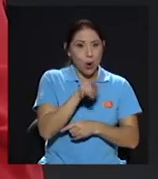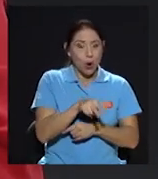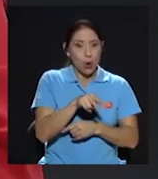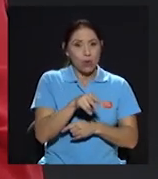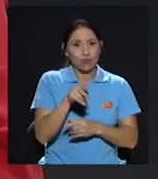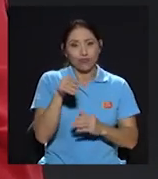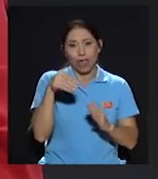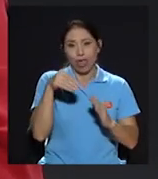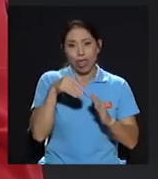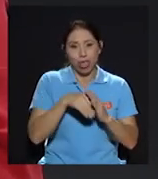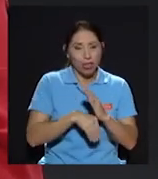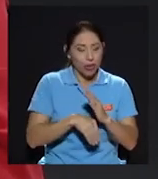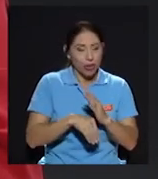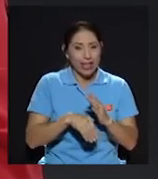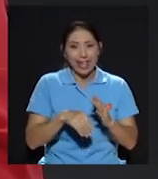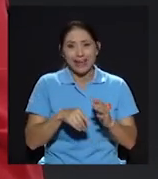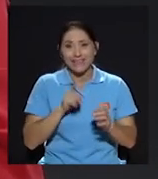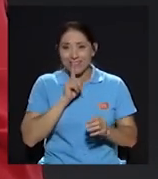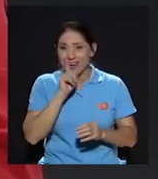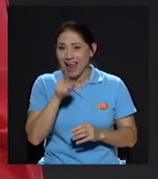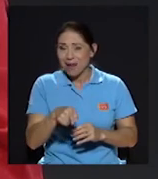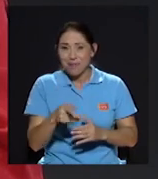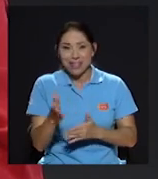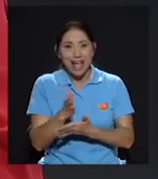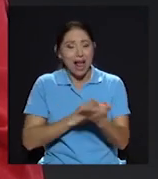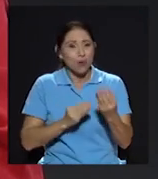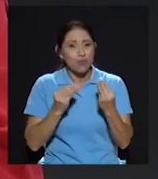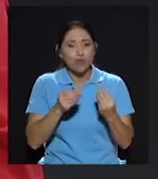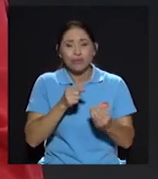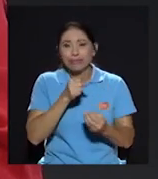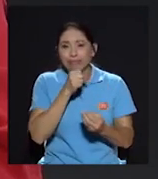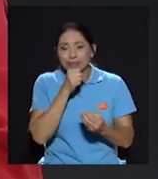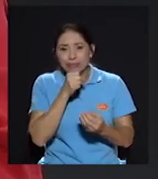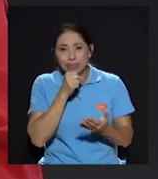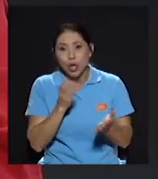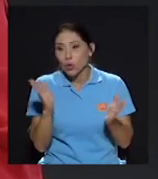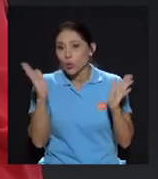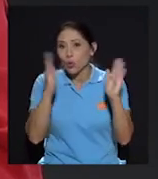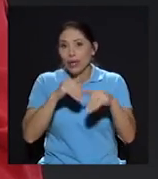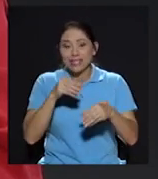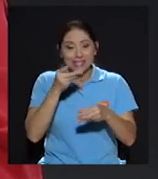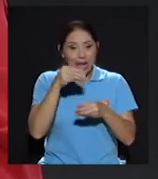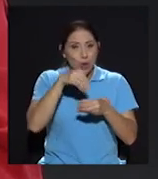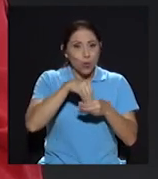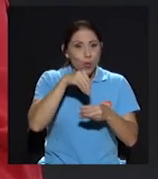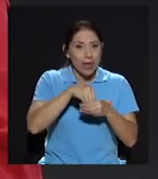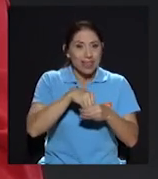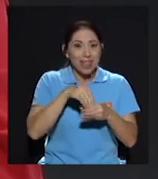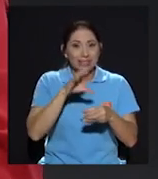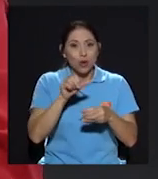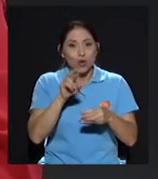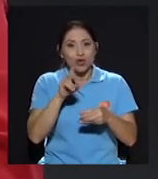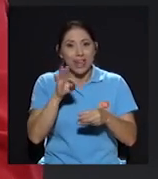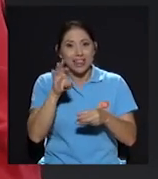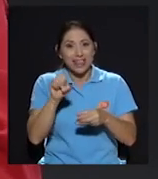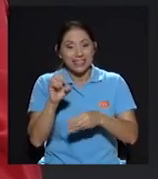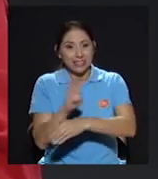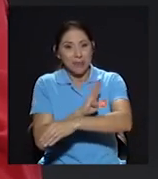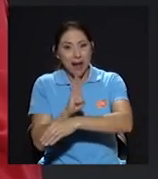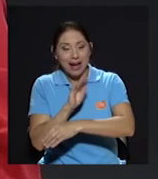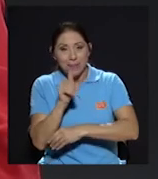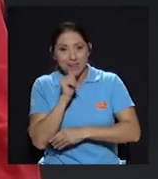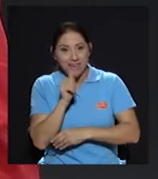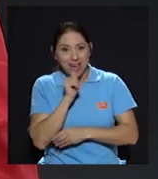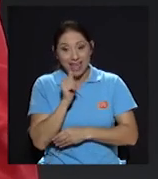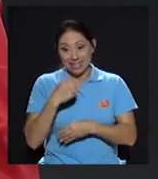era un mercado realmente bastante rudimentario no existían las cuentas corrientes en la banca privada los depósitos eran